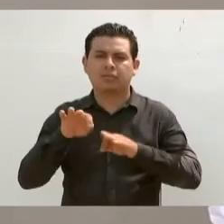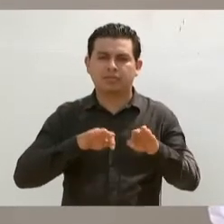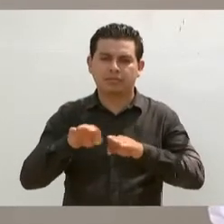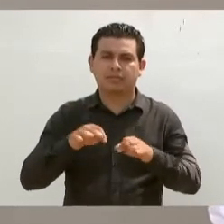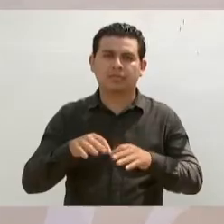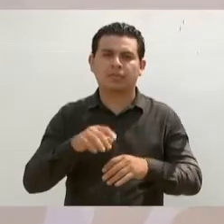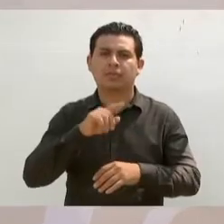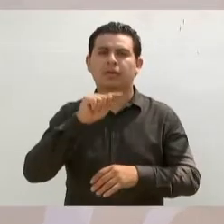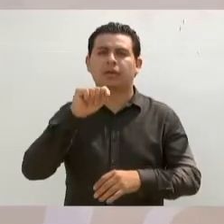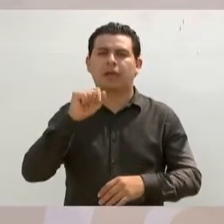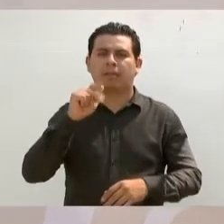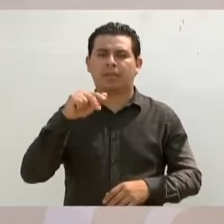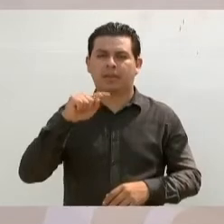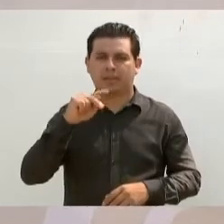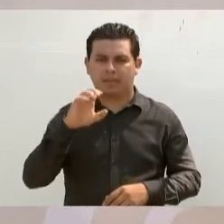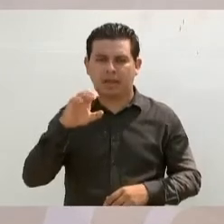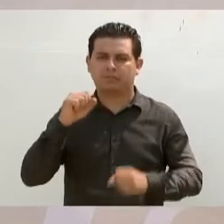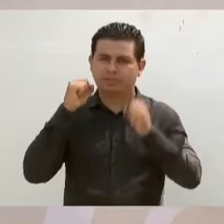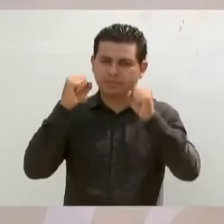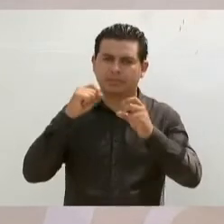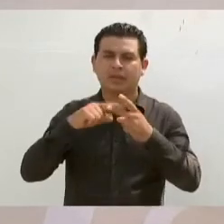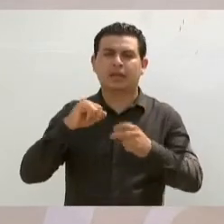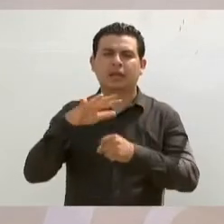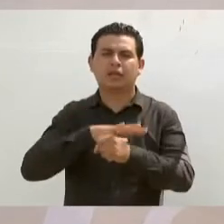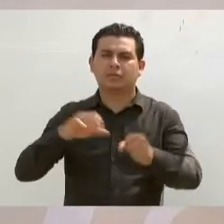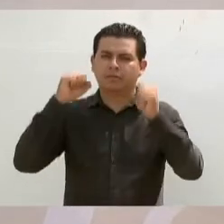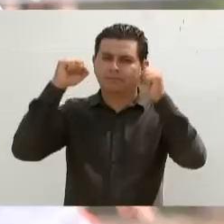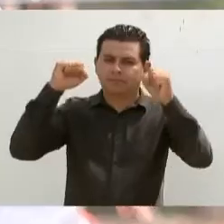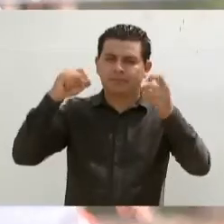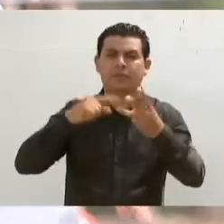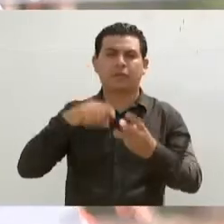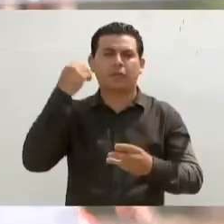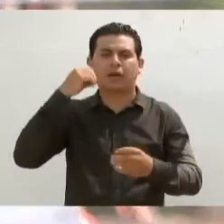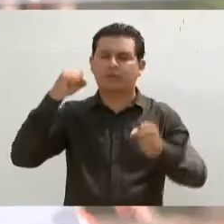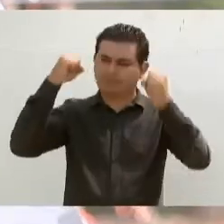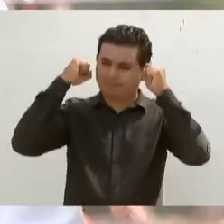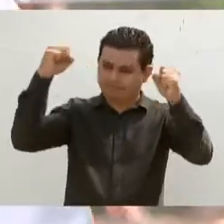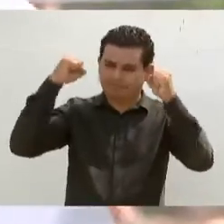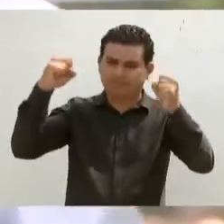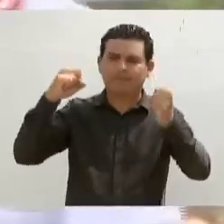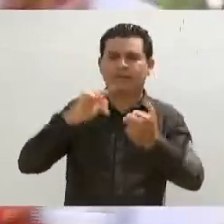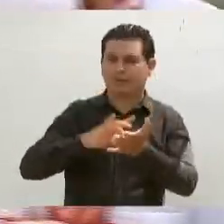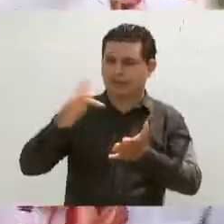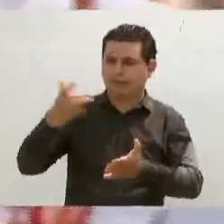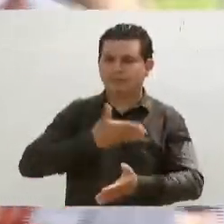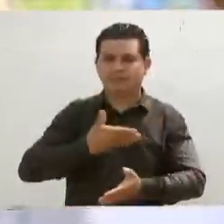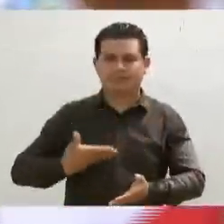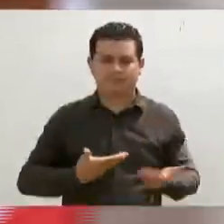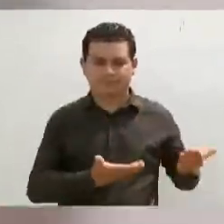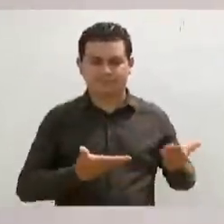viva Tapanatepec! ¡Que viva el Istmo! ¡Y que viva Oaxaca! Muchas gracias, presidente.